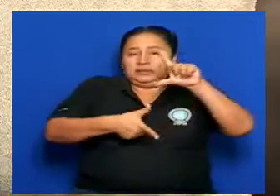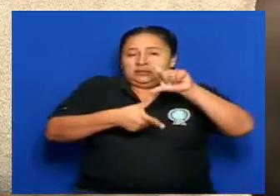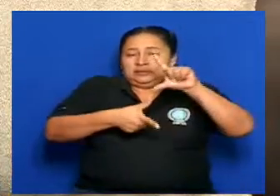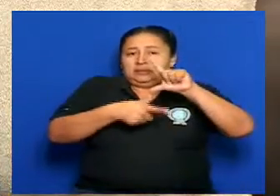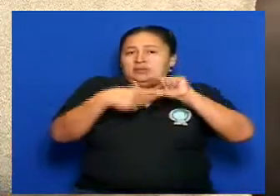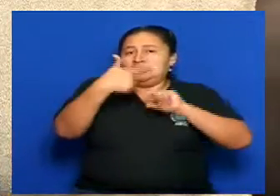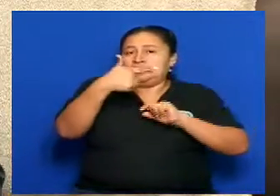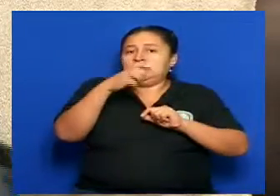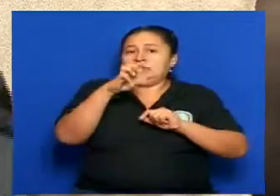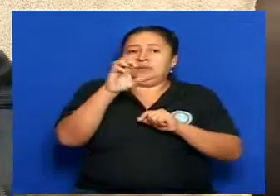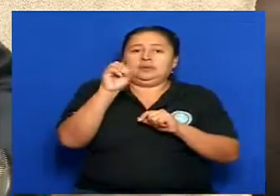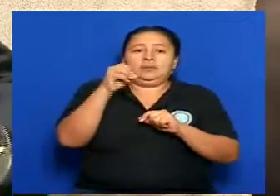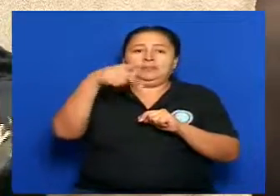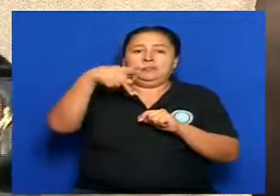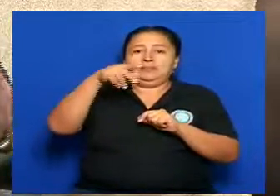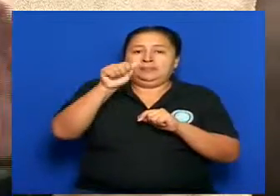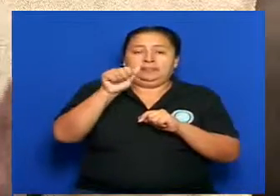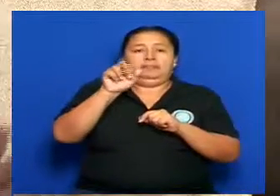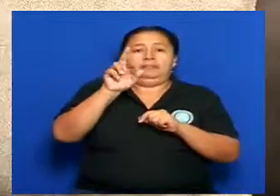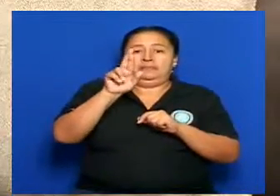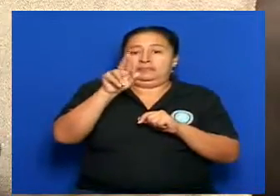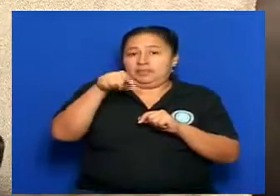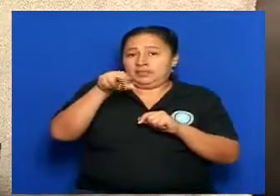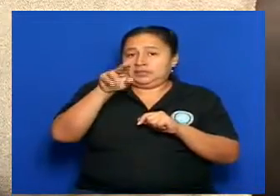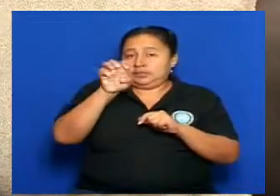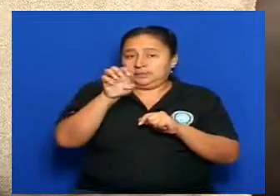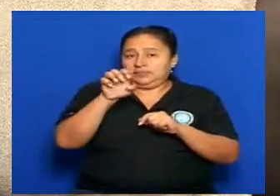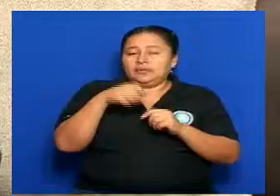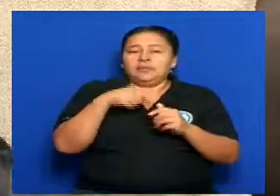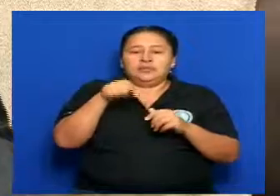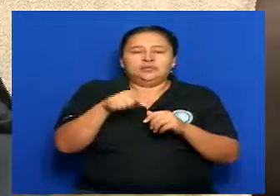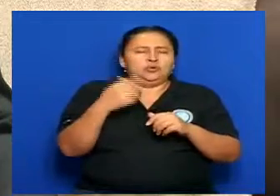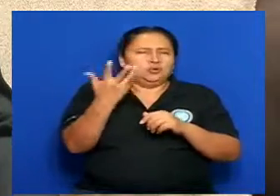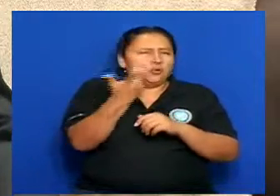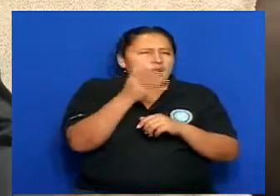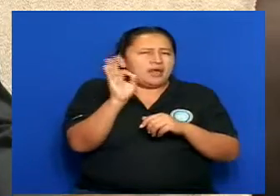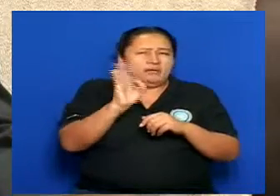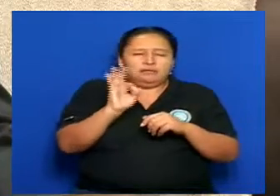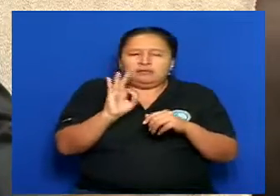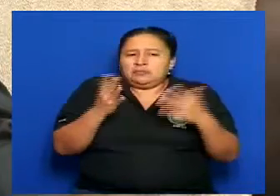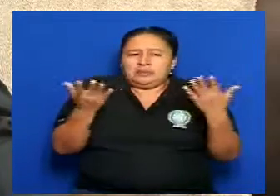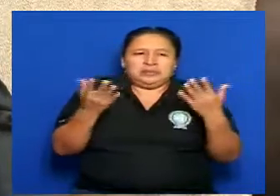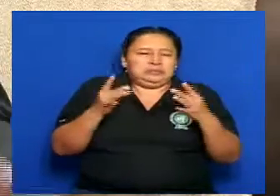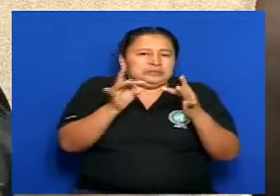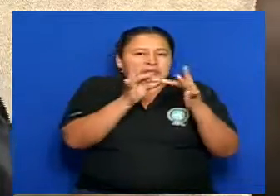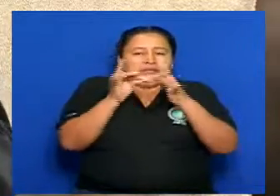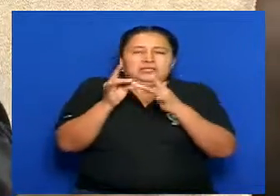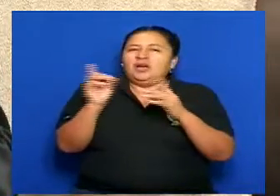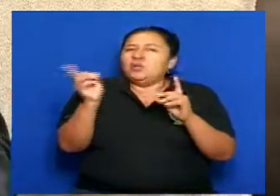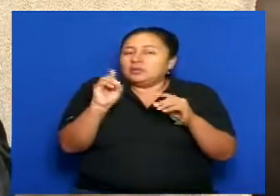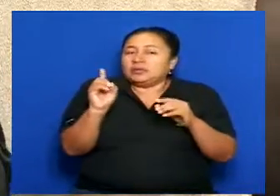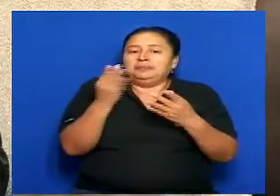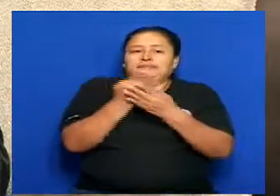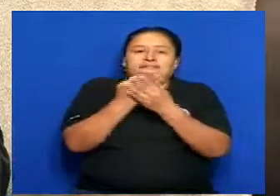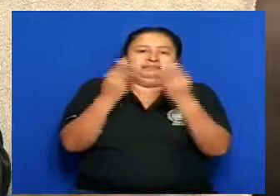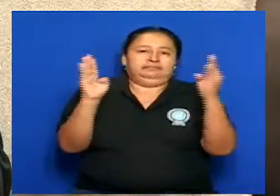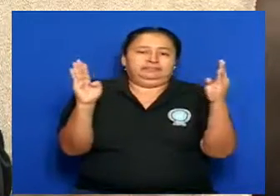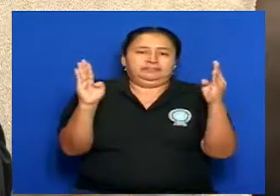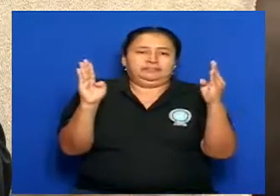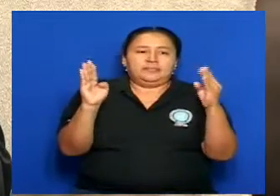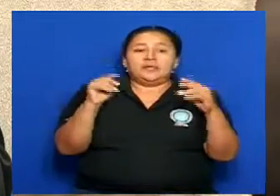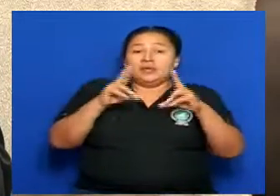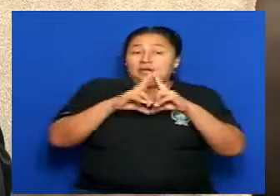geoparque con toda la técnica y especializado en brasil en nicaragua en los